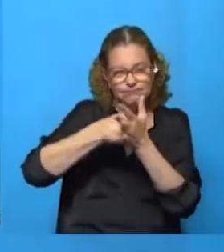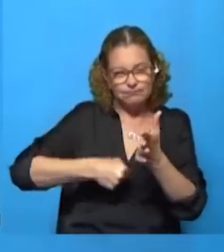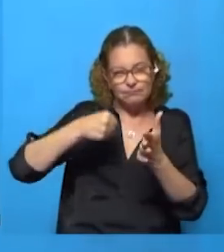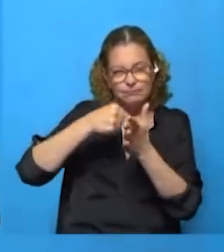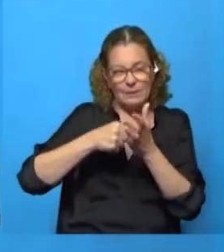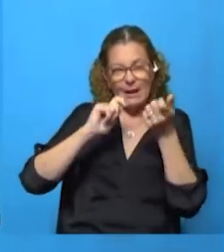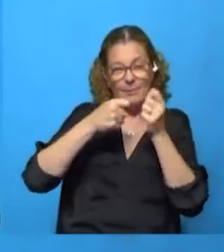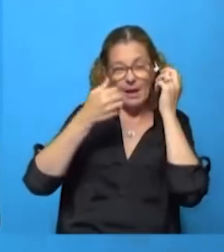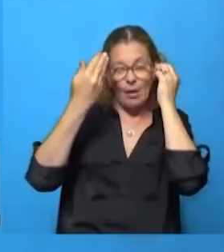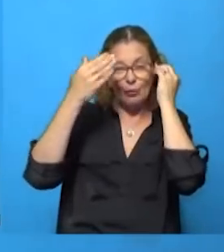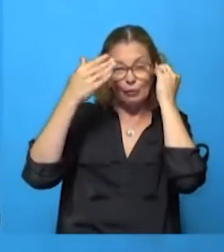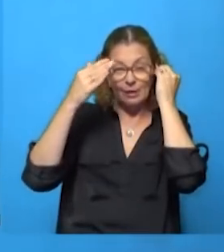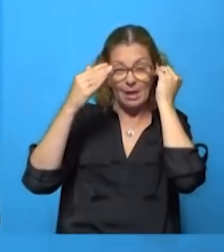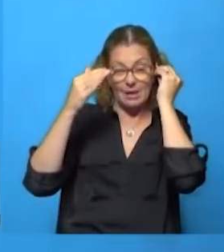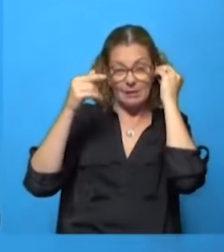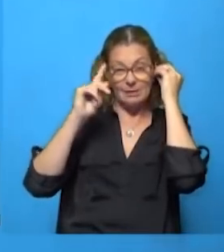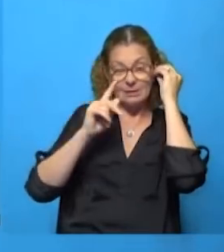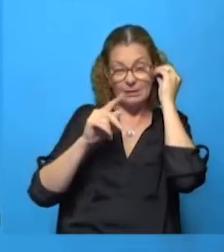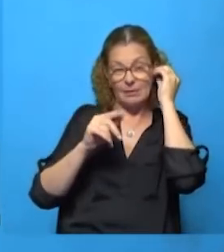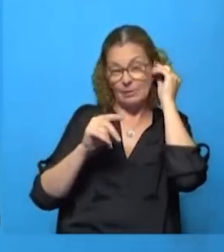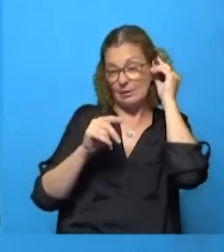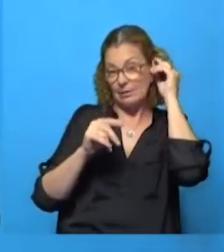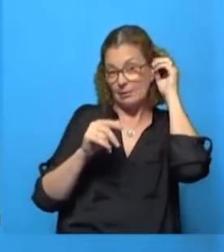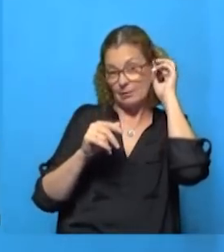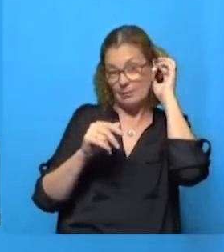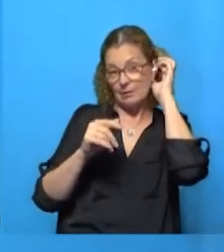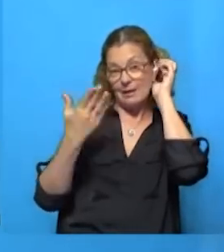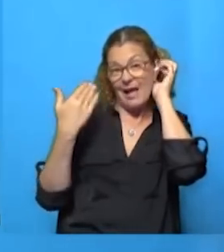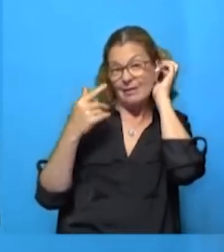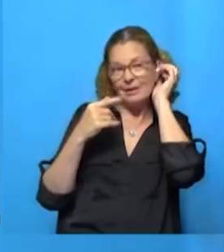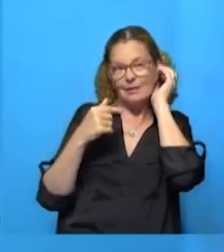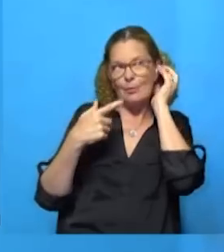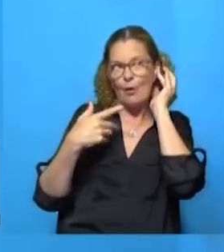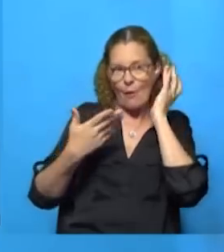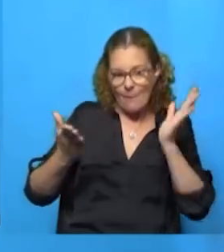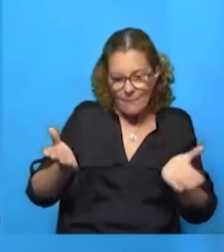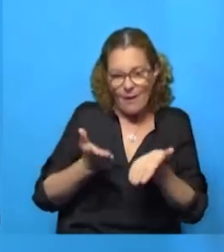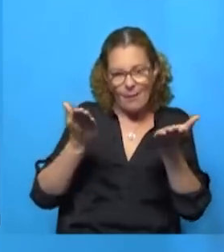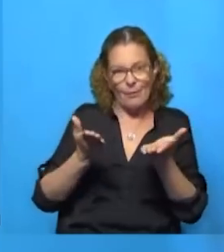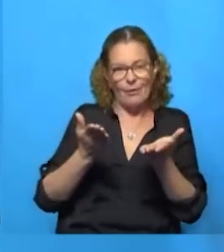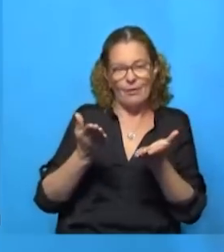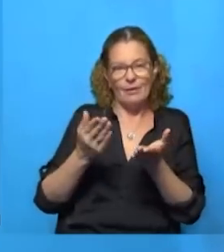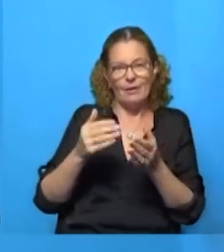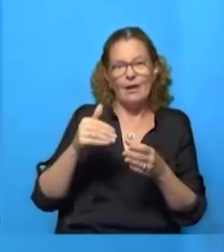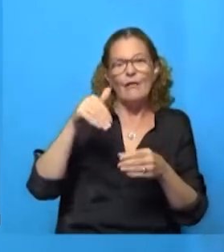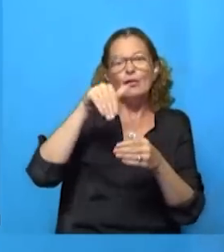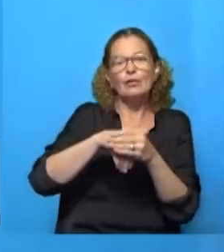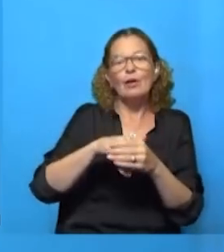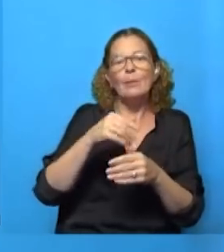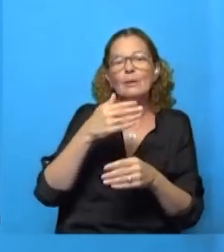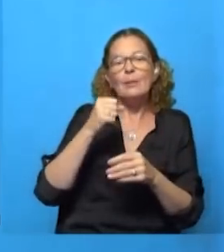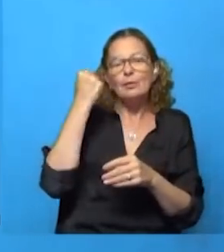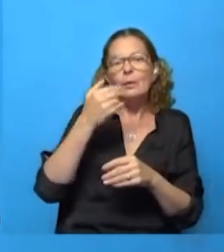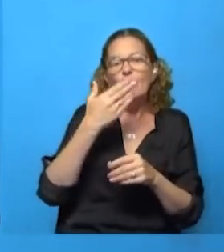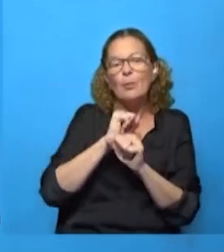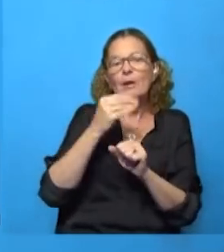sus autoridades y una inyección que no tenía antes o sea el referéndum es importante para poder entender